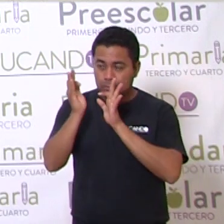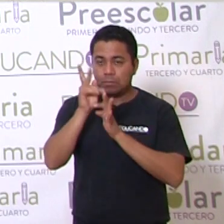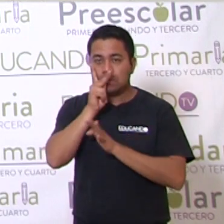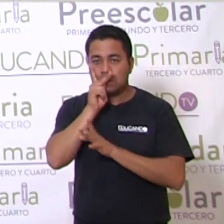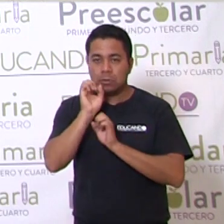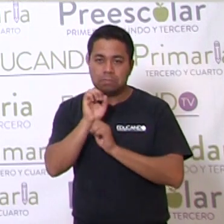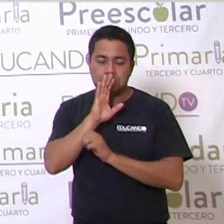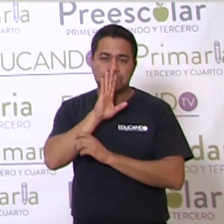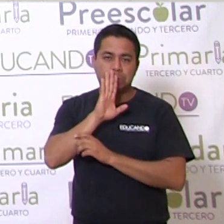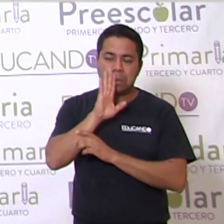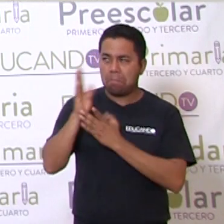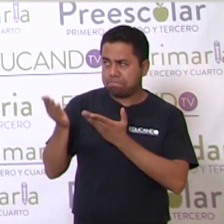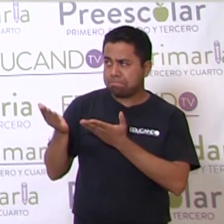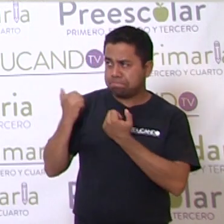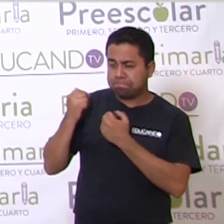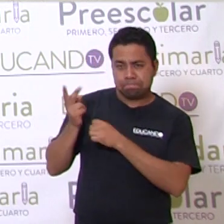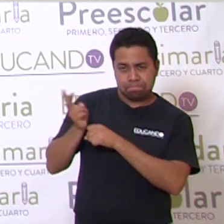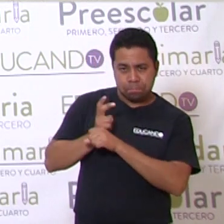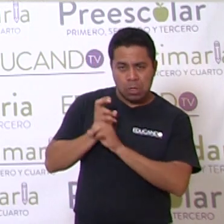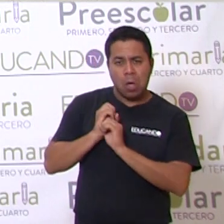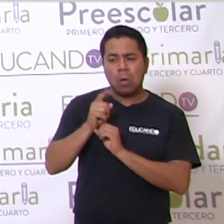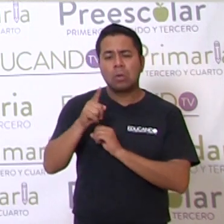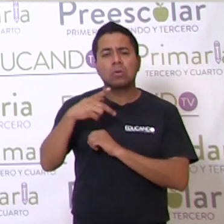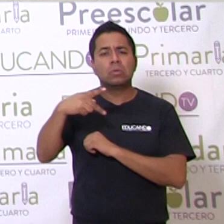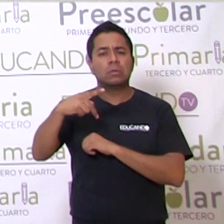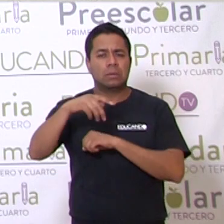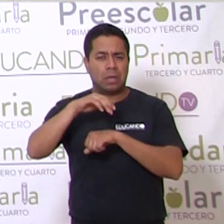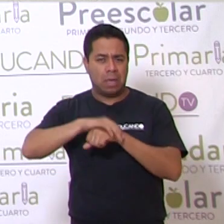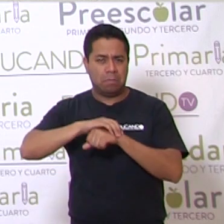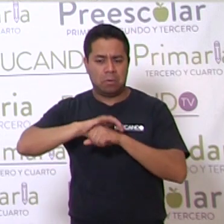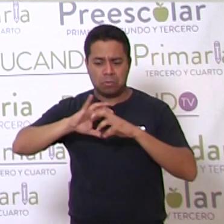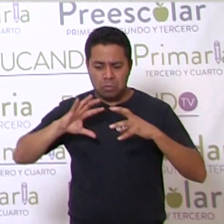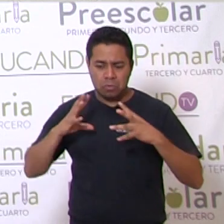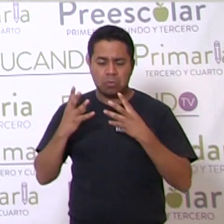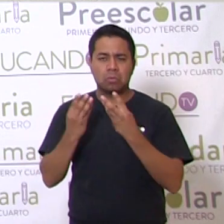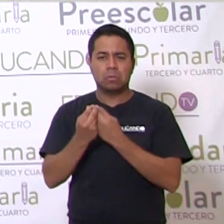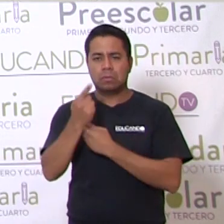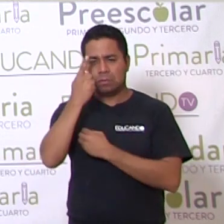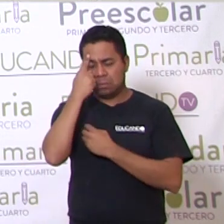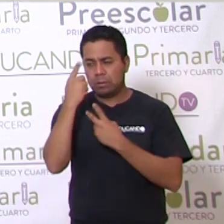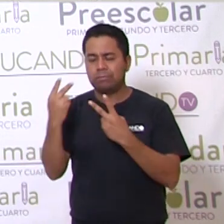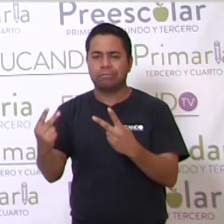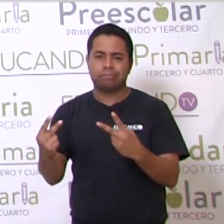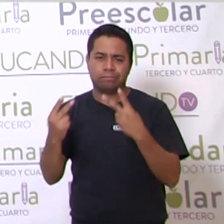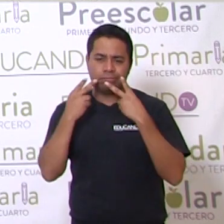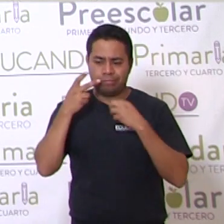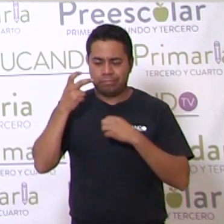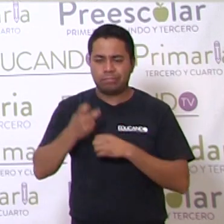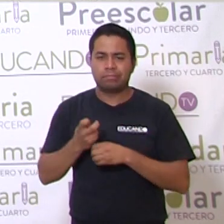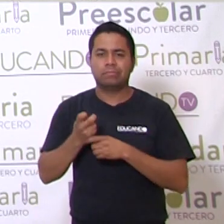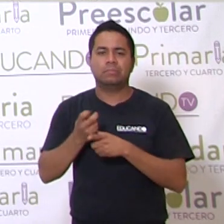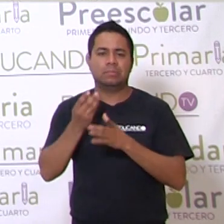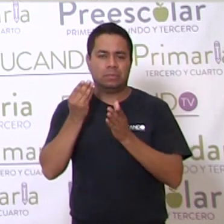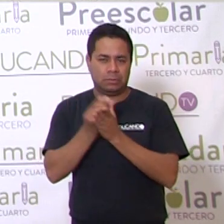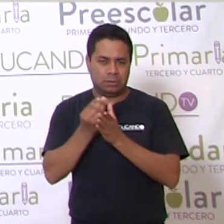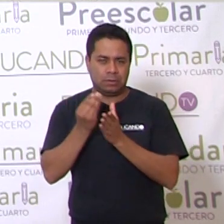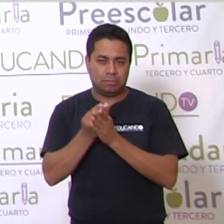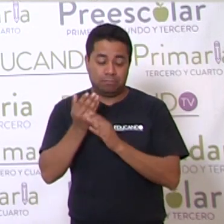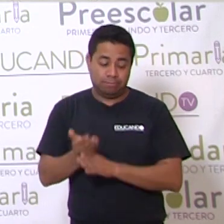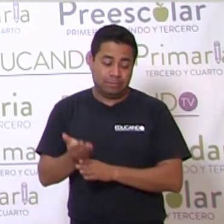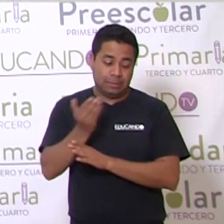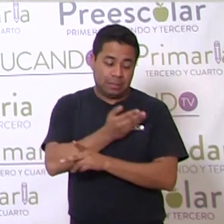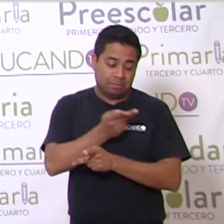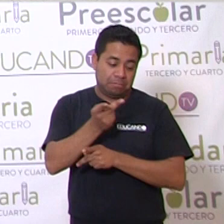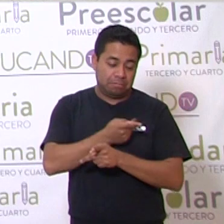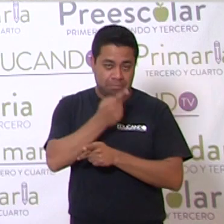papá o mamá, puedes invitarlos o reunirte con tus amigos y amigas para que juntos puedan observar esta sesión que